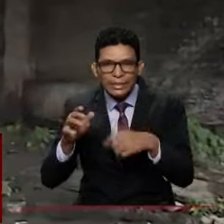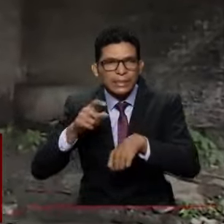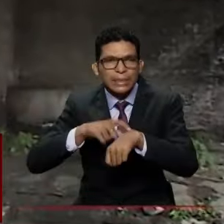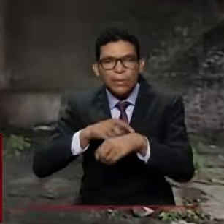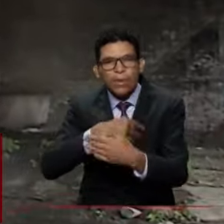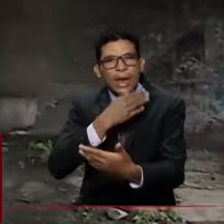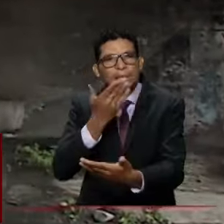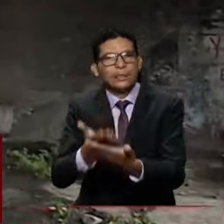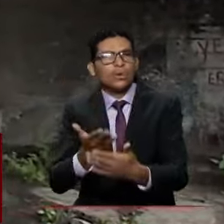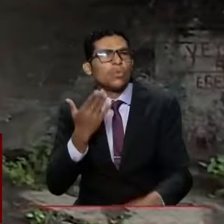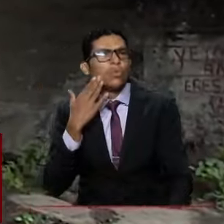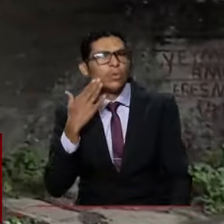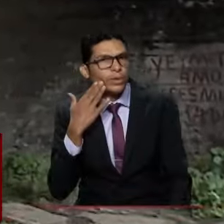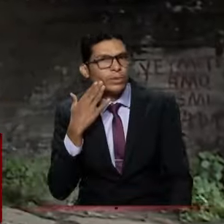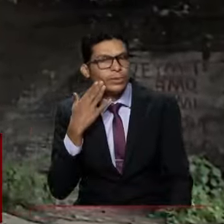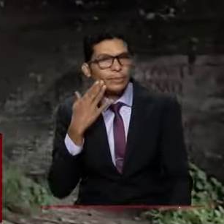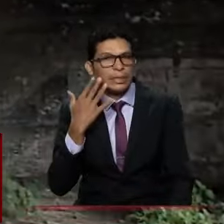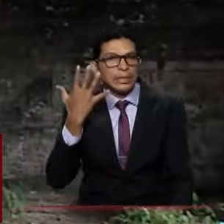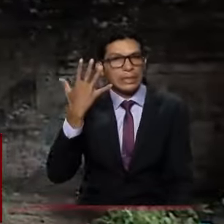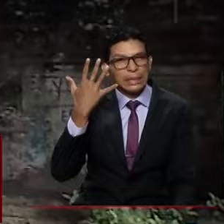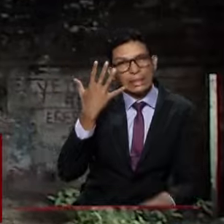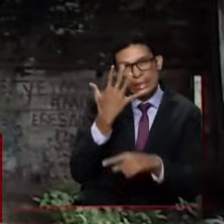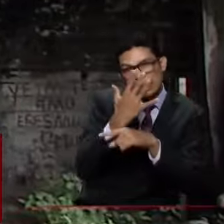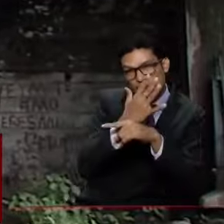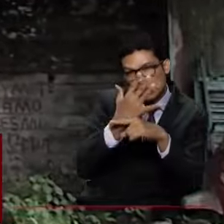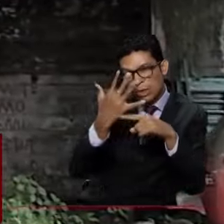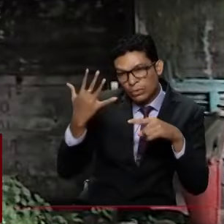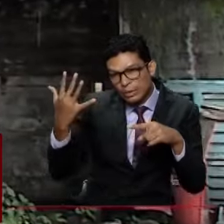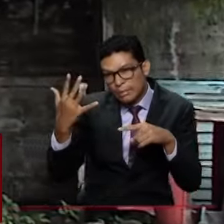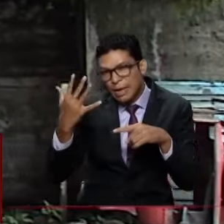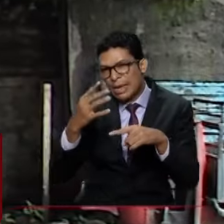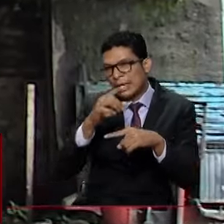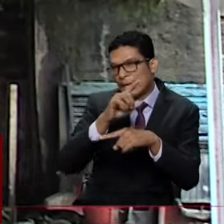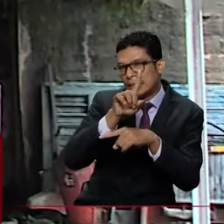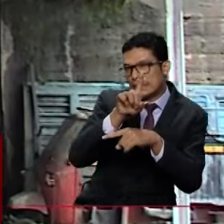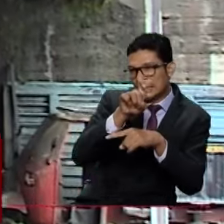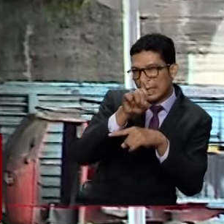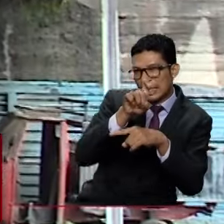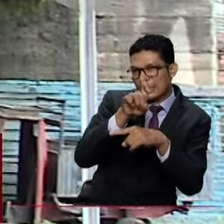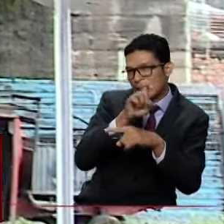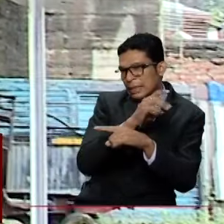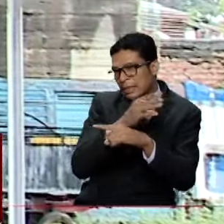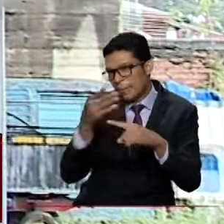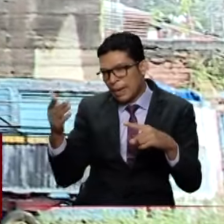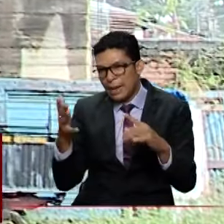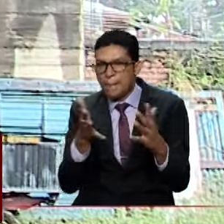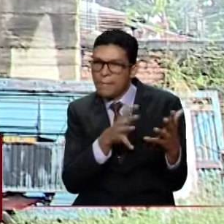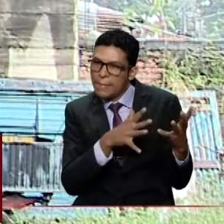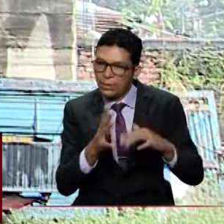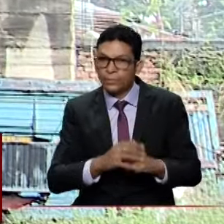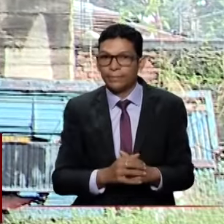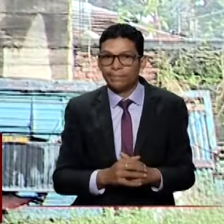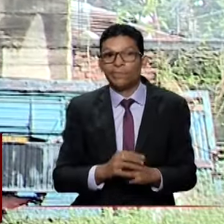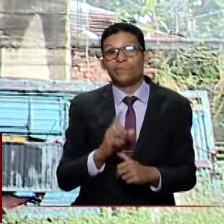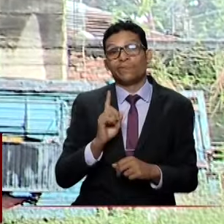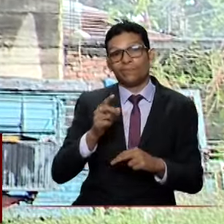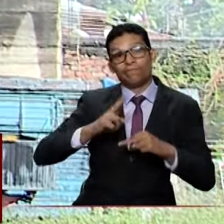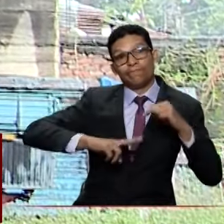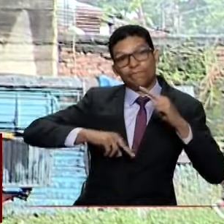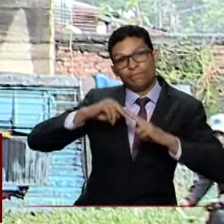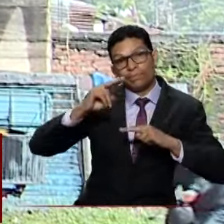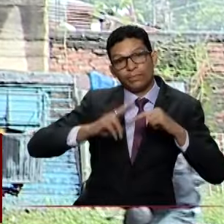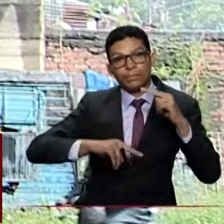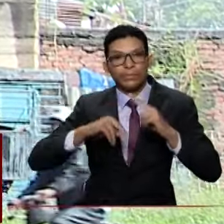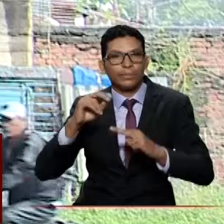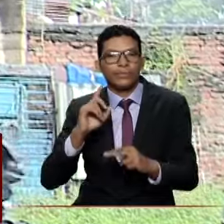duración aproximada de 5 y 6 semanas. Esto se está haciendo porque van a realizar labores, obras, pavimentación